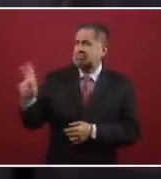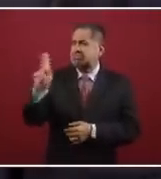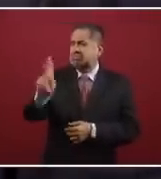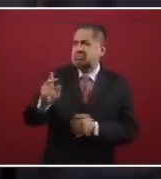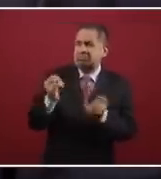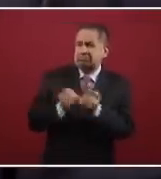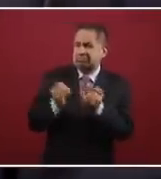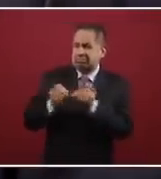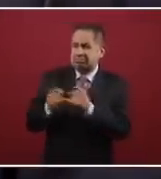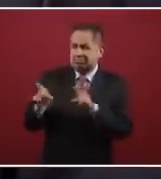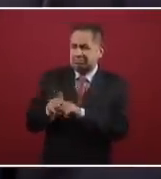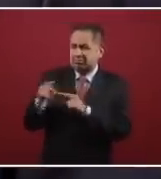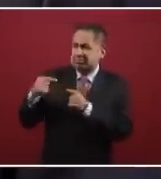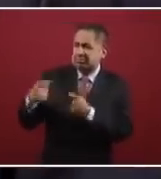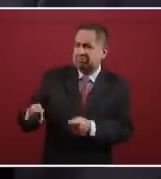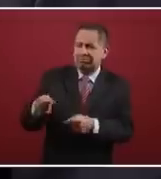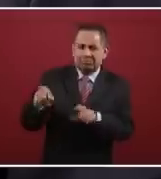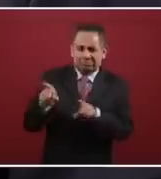iguales,